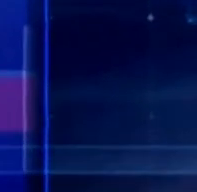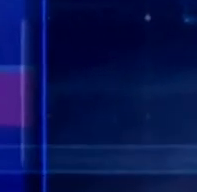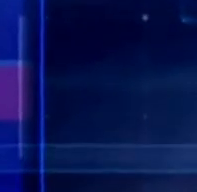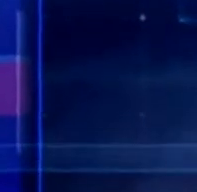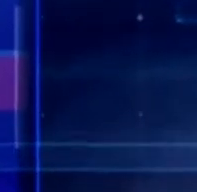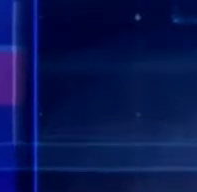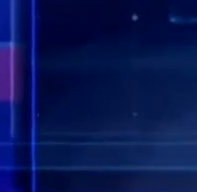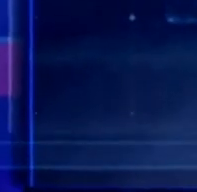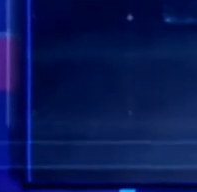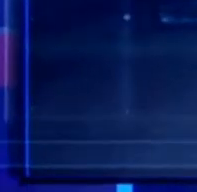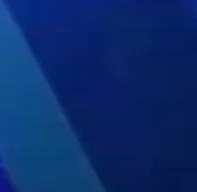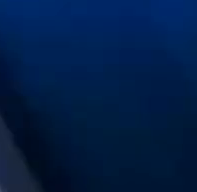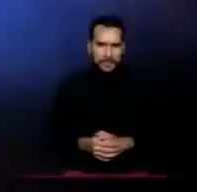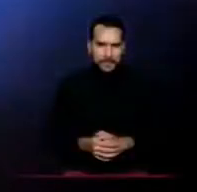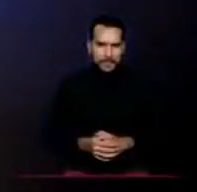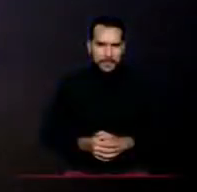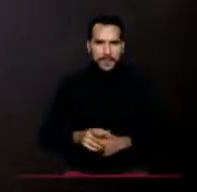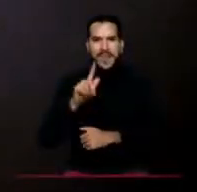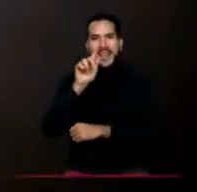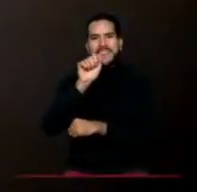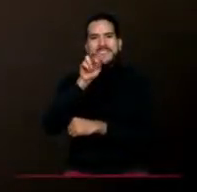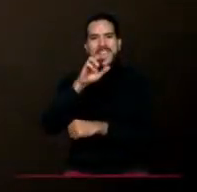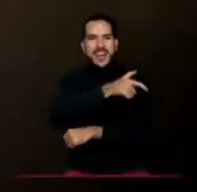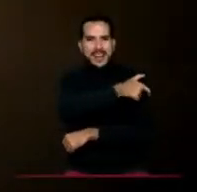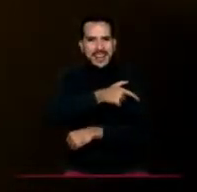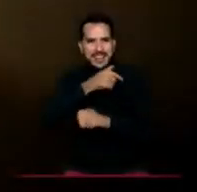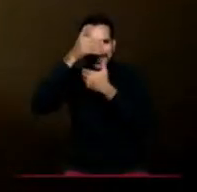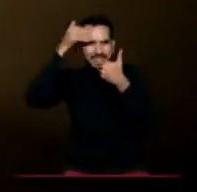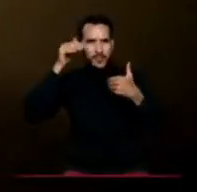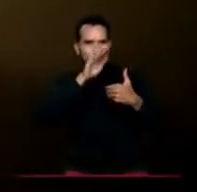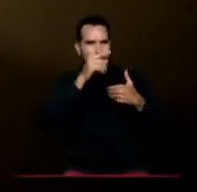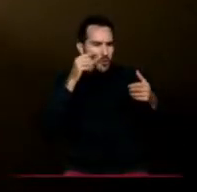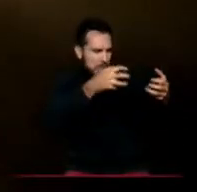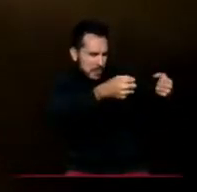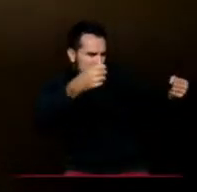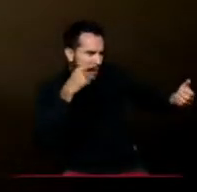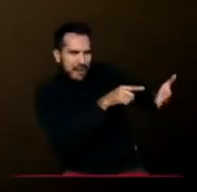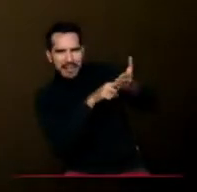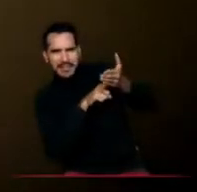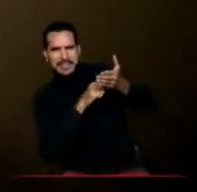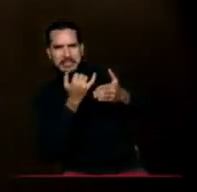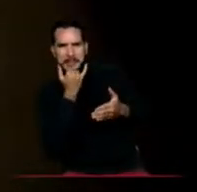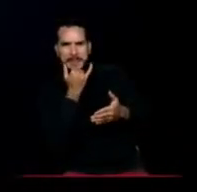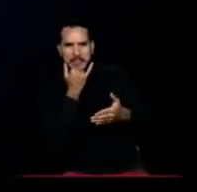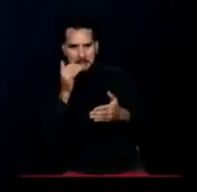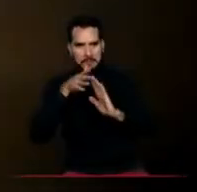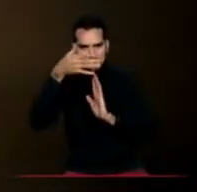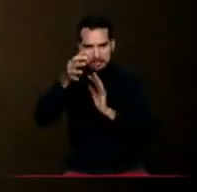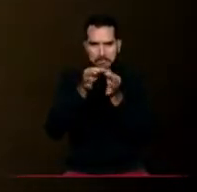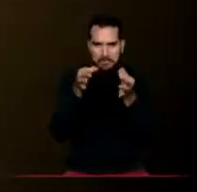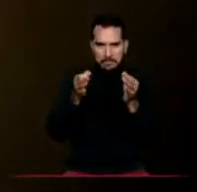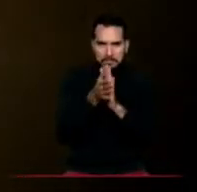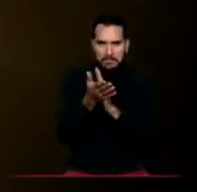gran preocupación entre los caleños. ¿Qué fue lo que pasó? En minutos les contamos.